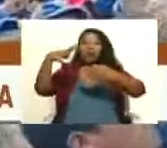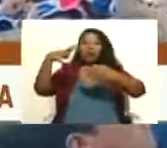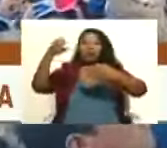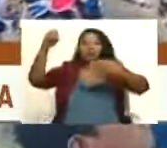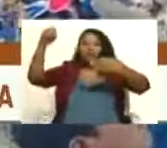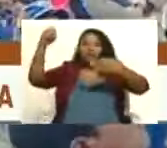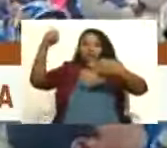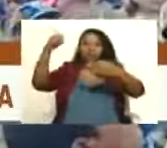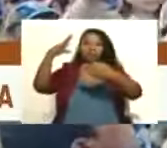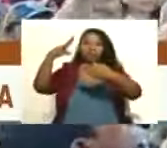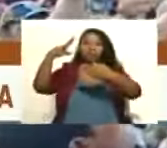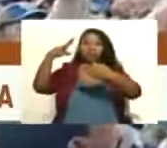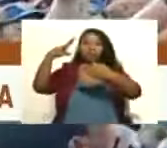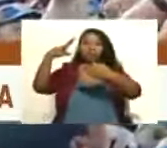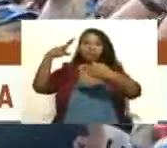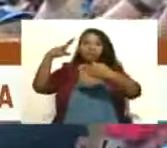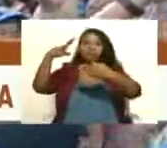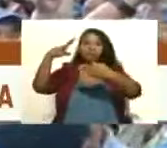El sol de Venezuela.